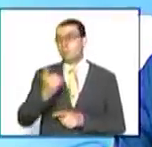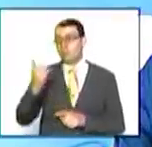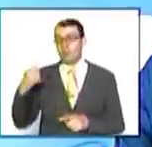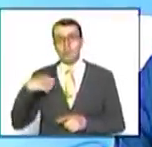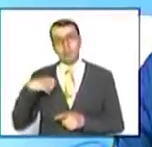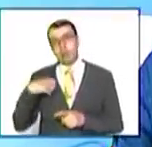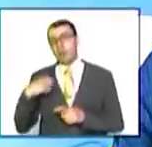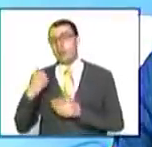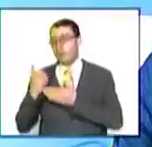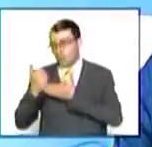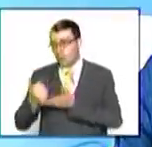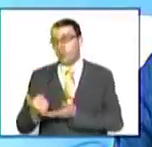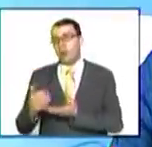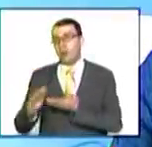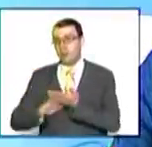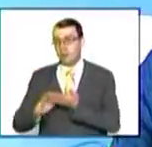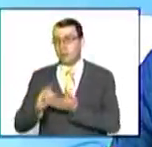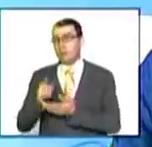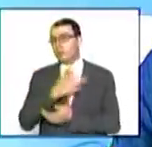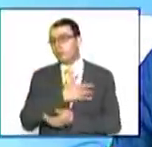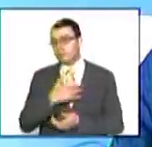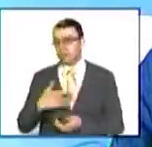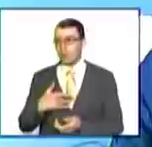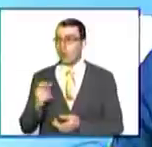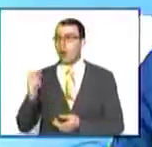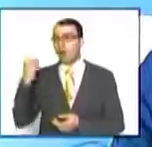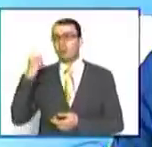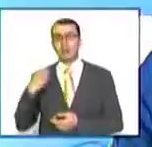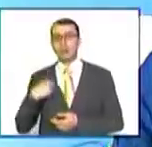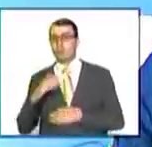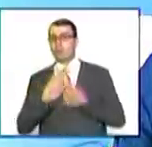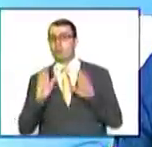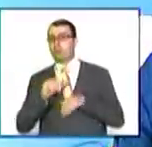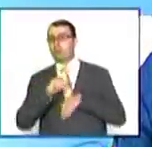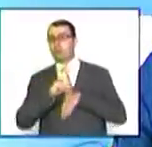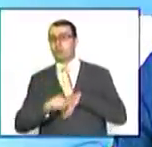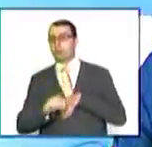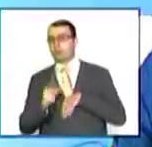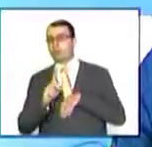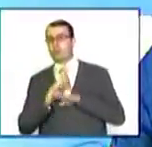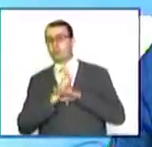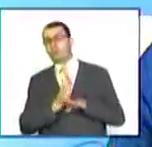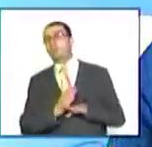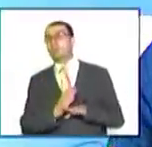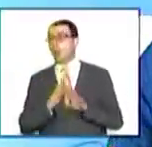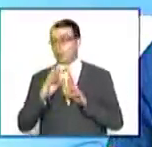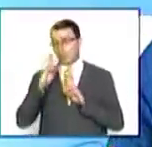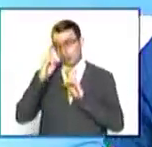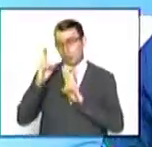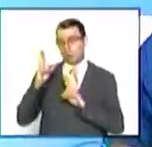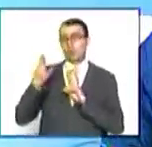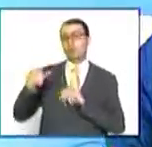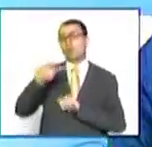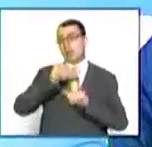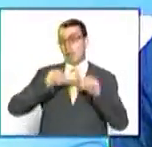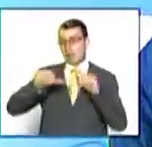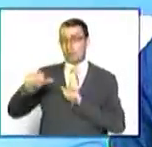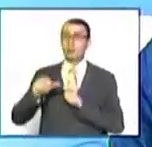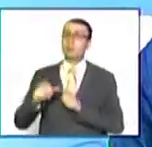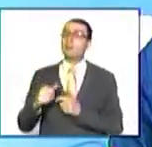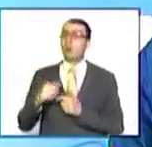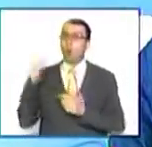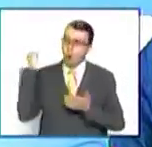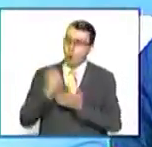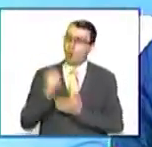de terapias. Hay personas que por un otro motivo dicen, no me hago la cirugía. Uno tiene que ser muy respetuoso con el paciente, uno no puede obligar al